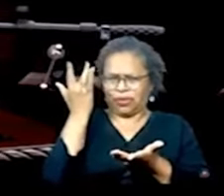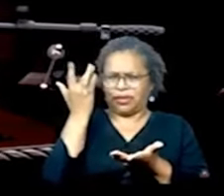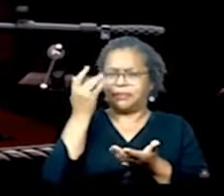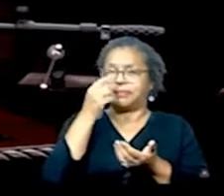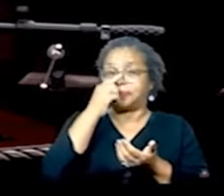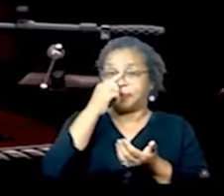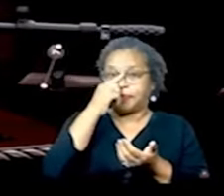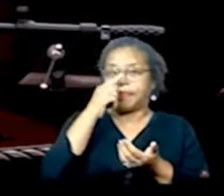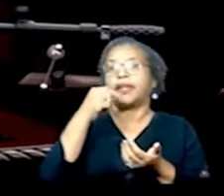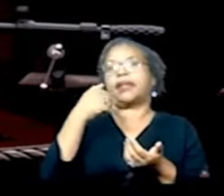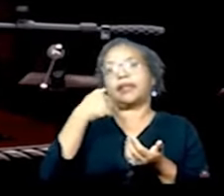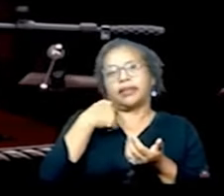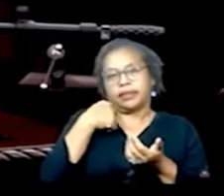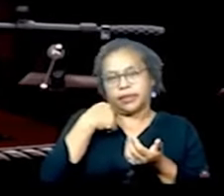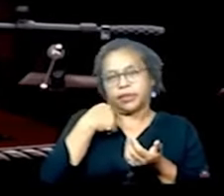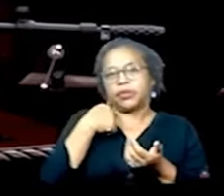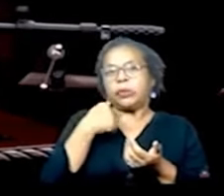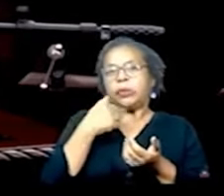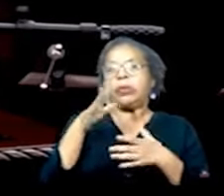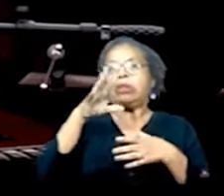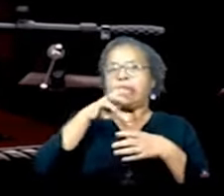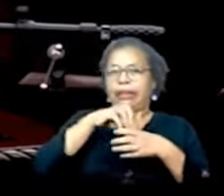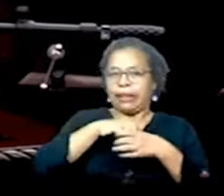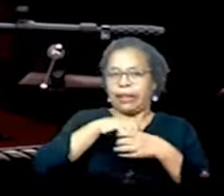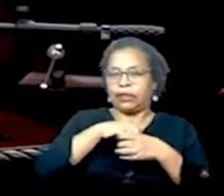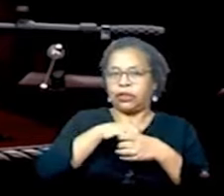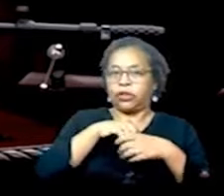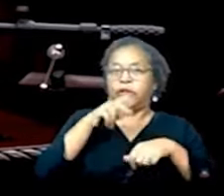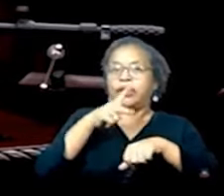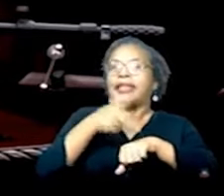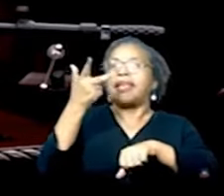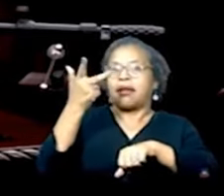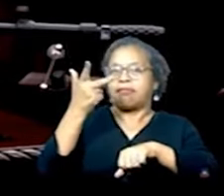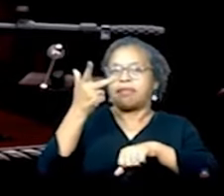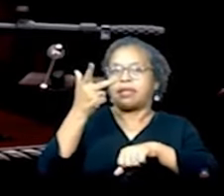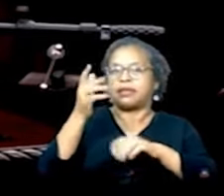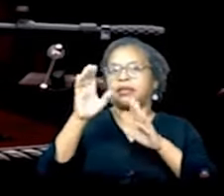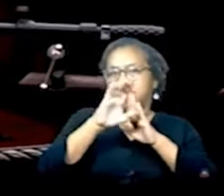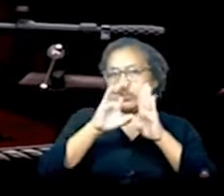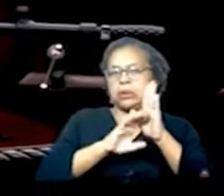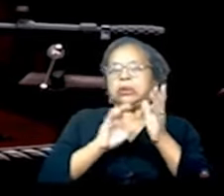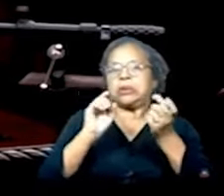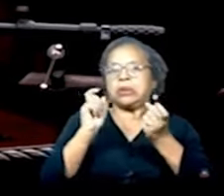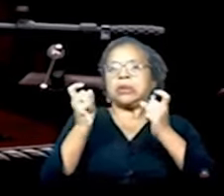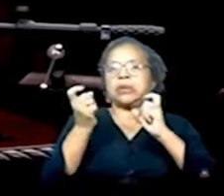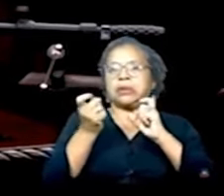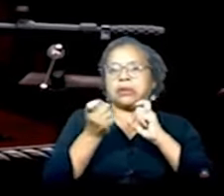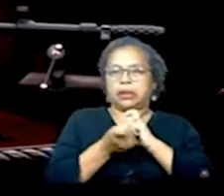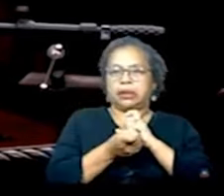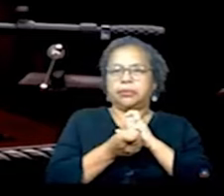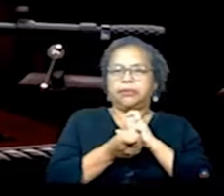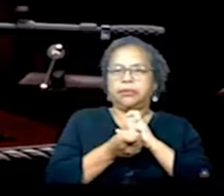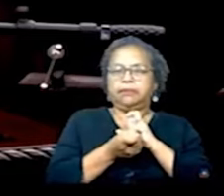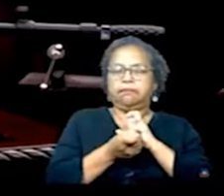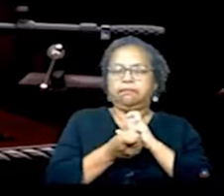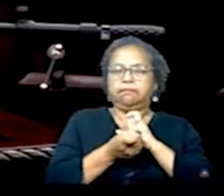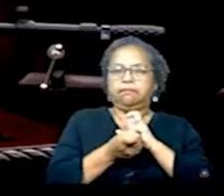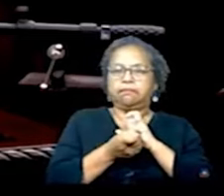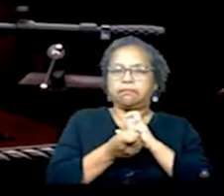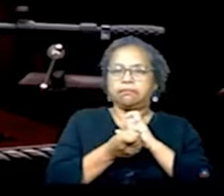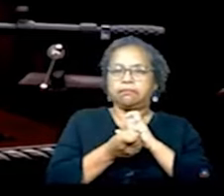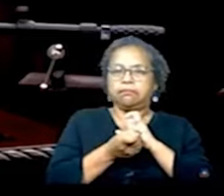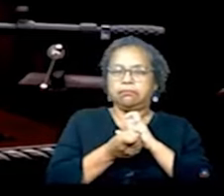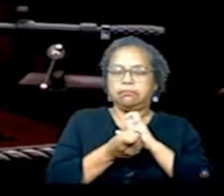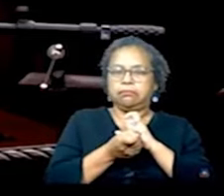tres modificaciones constitucionales, entiendo que esta, en esta ocasión, inicialmente,